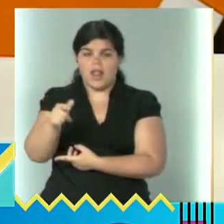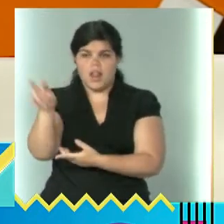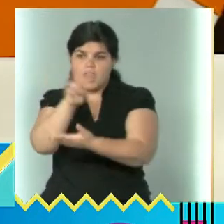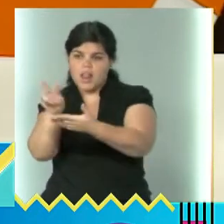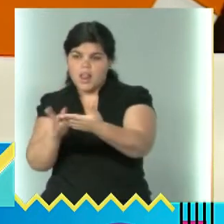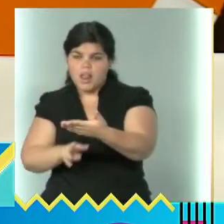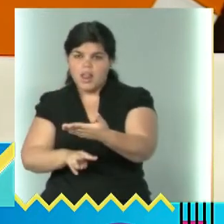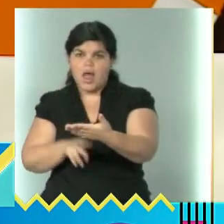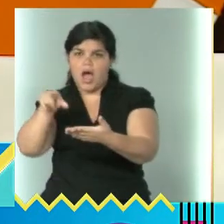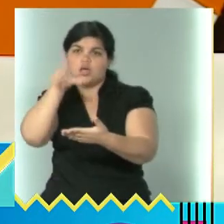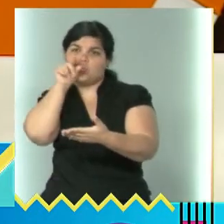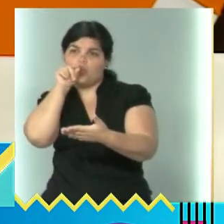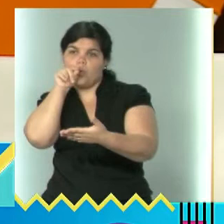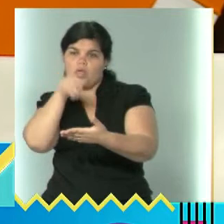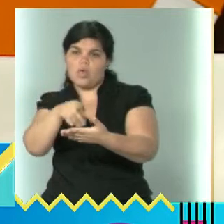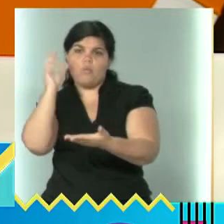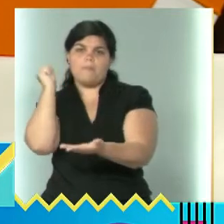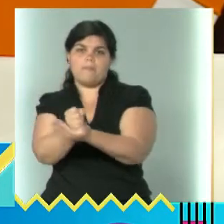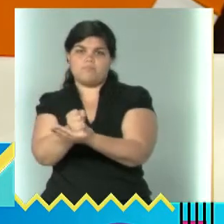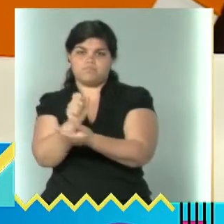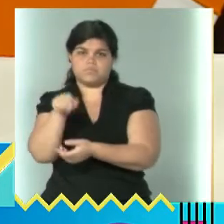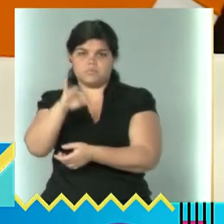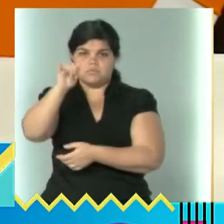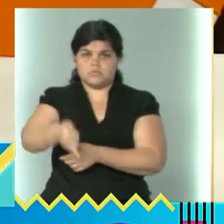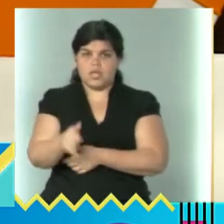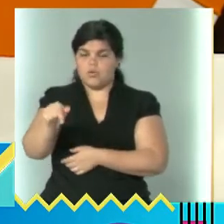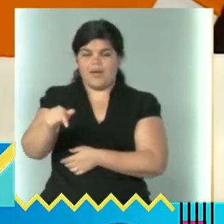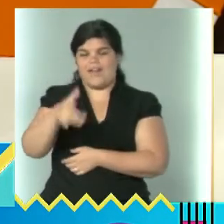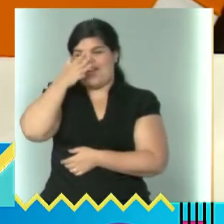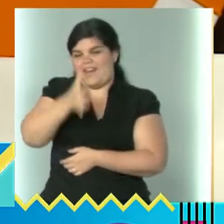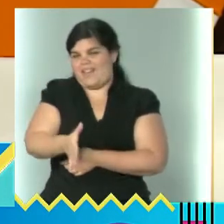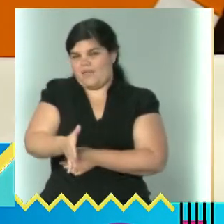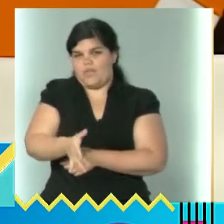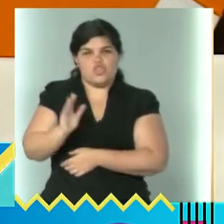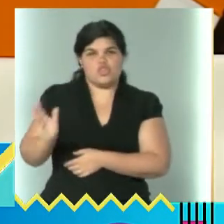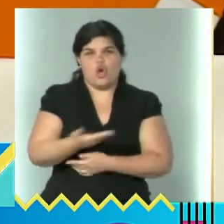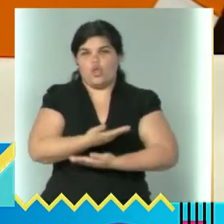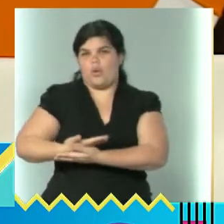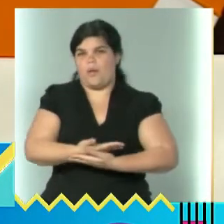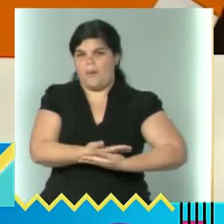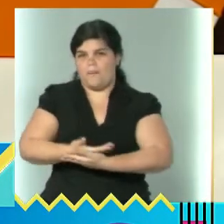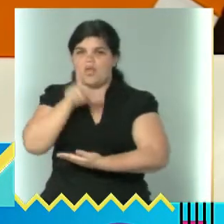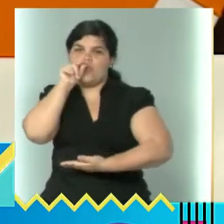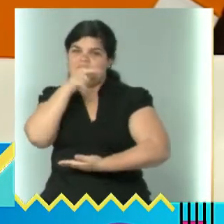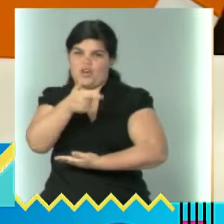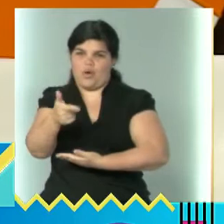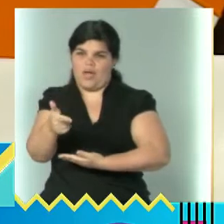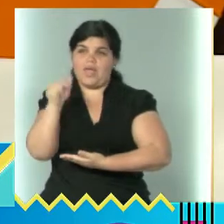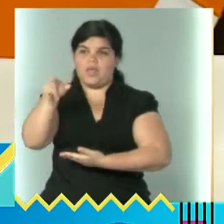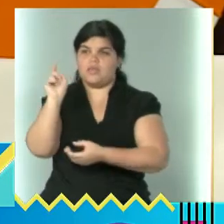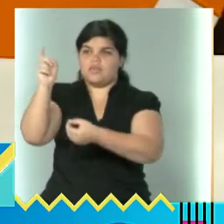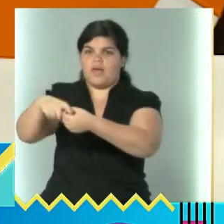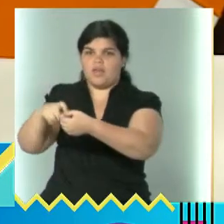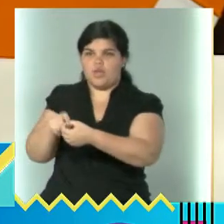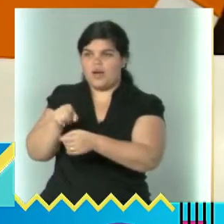tweets van a marcar algo. Entonces me parece que es un caso muy extremo, porque no todos los bebés tienen Twitter y tienen cantidad de seguidores.